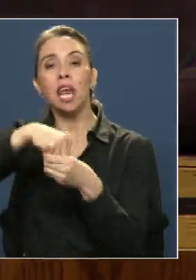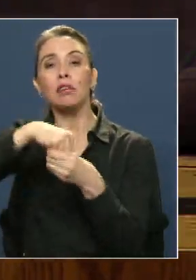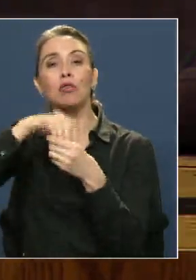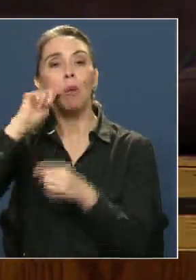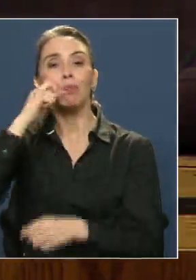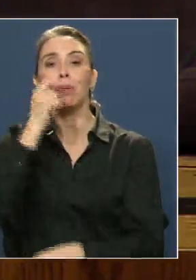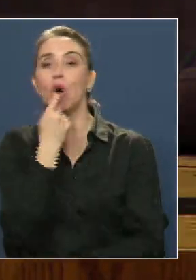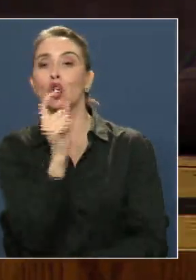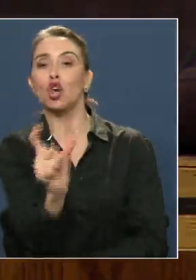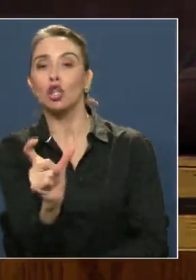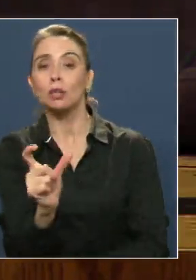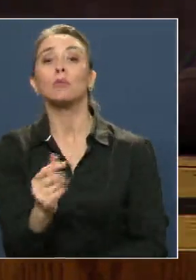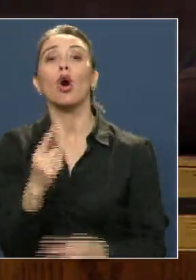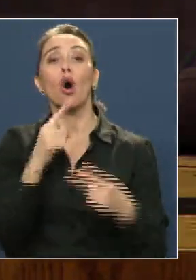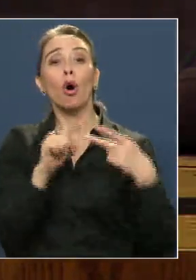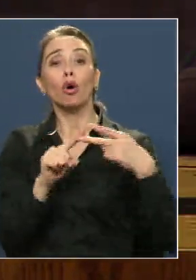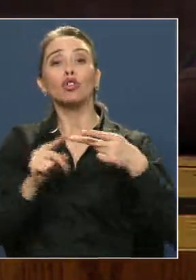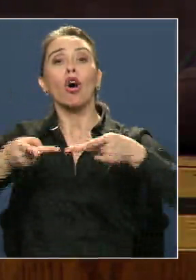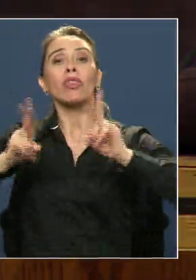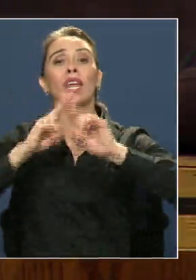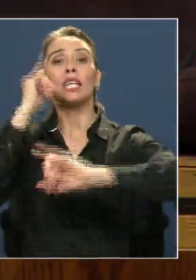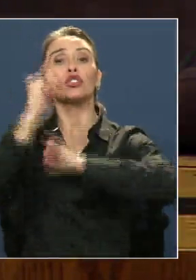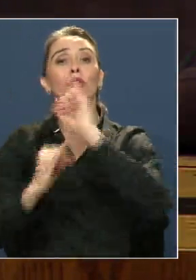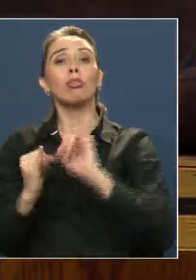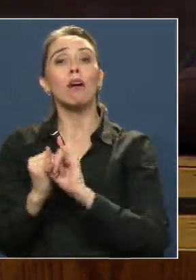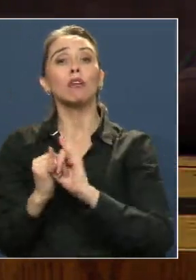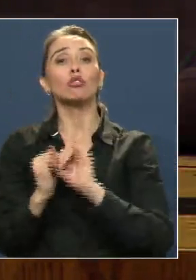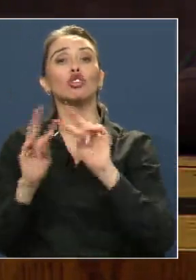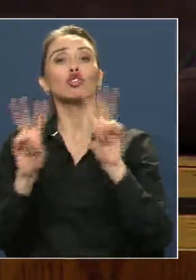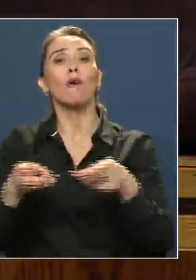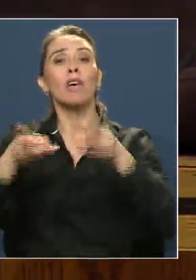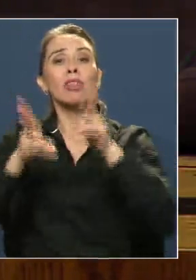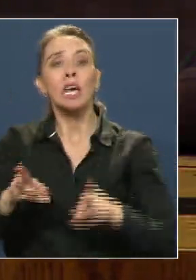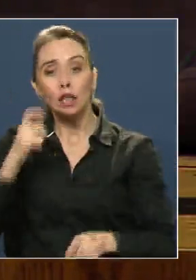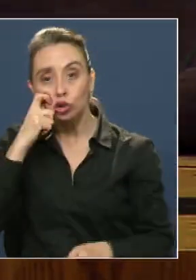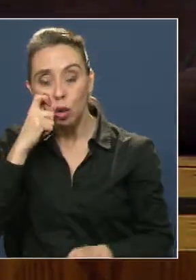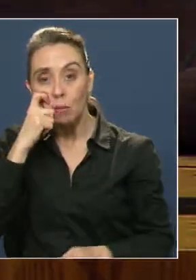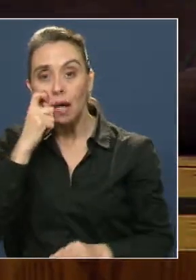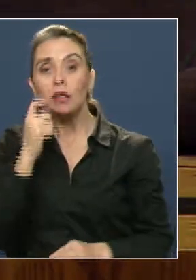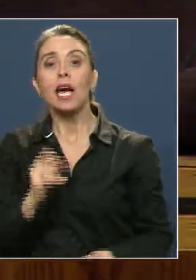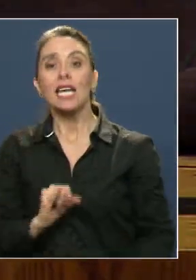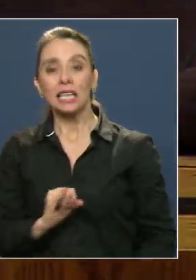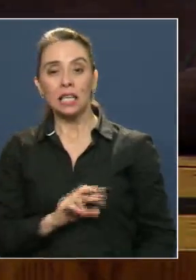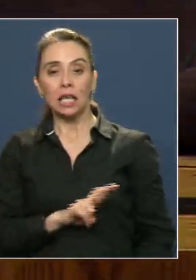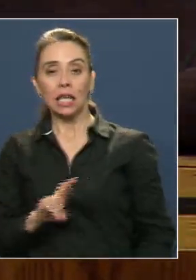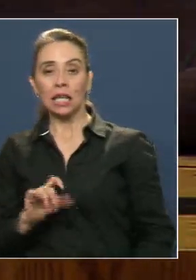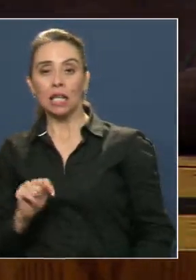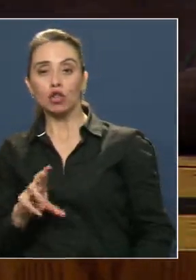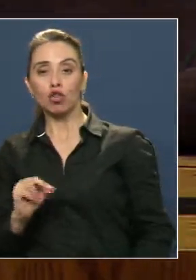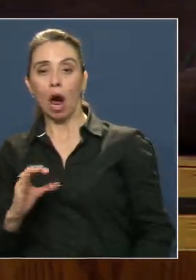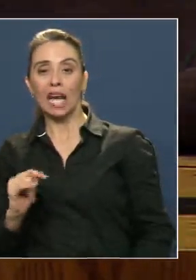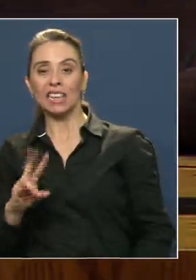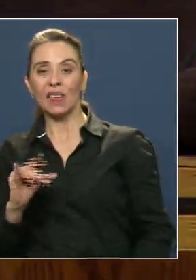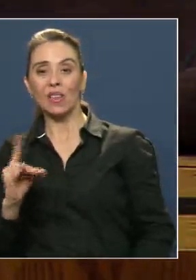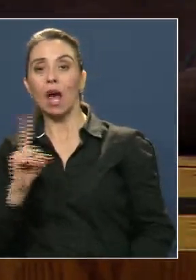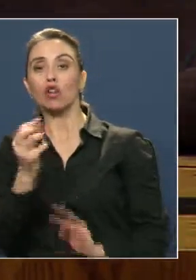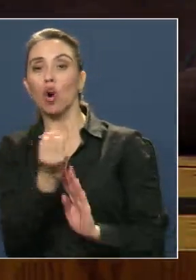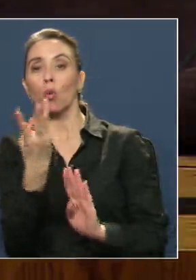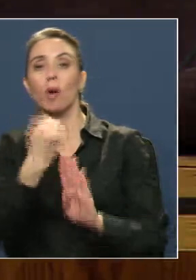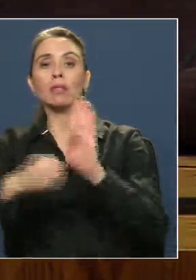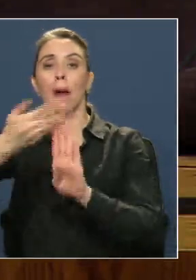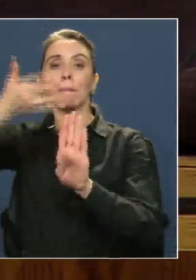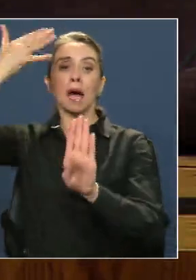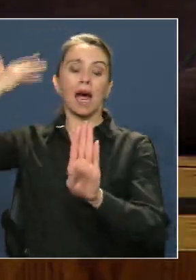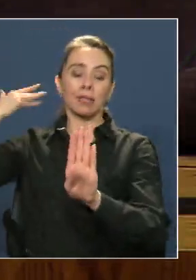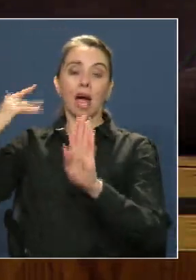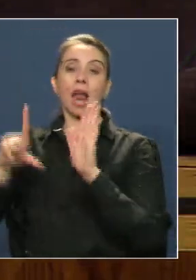Pero también está el derecho internacional de los derechos humanos. La irretroactividad de la ley penal está consagrada en el artículo 11,